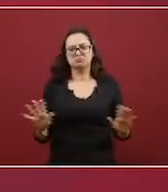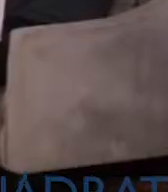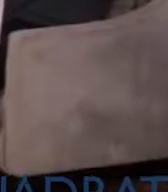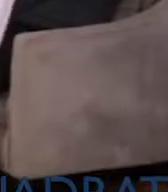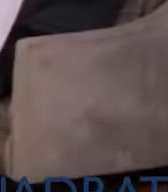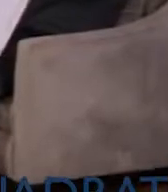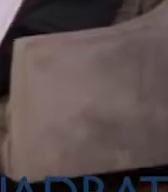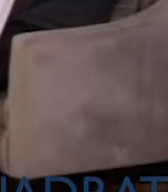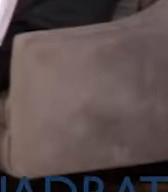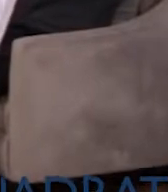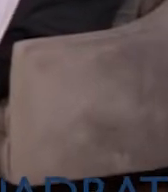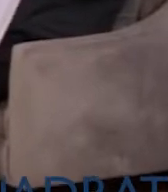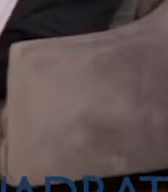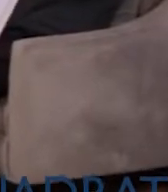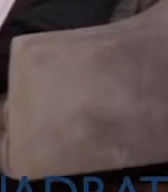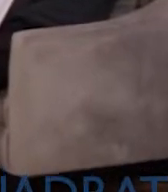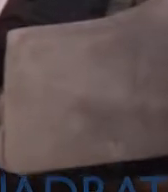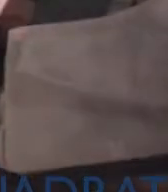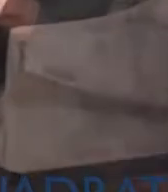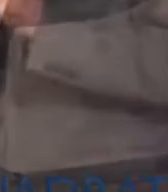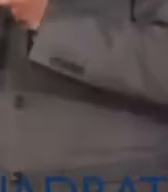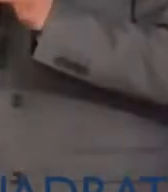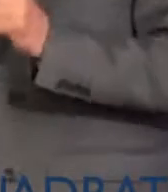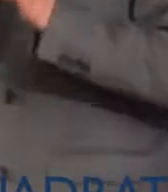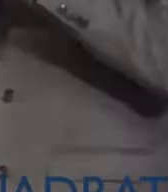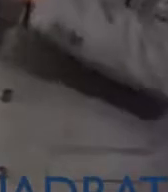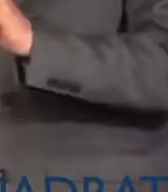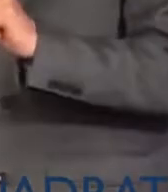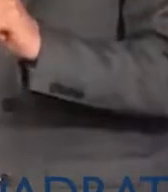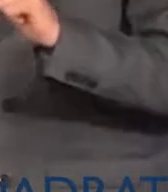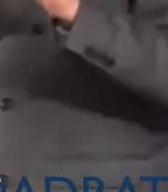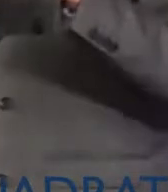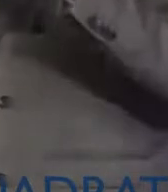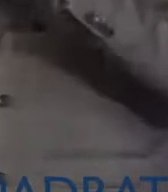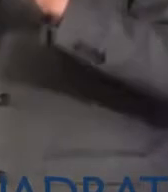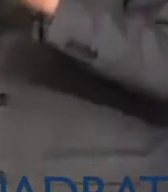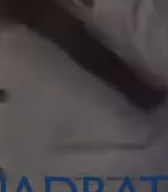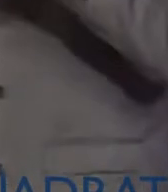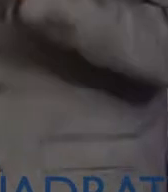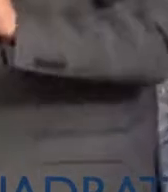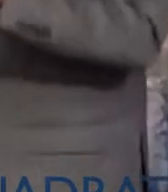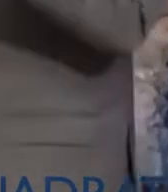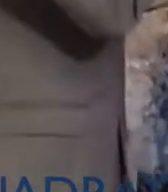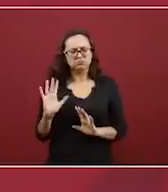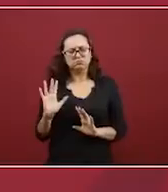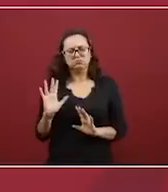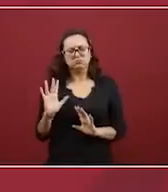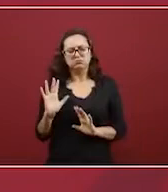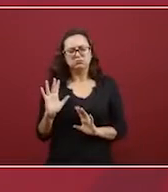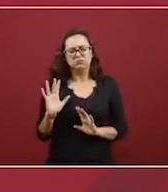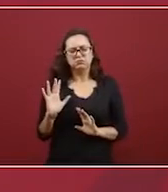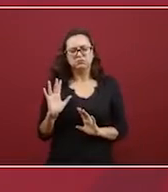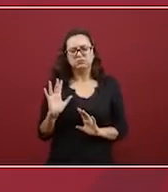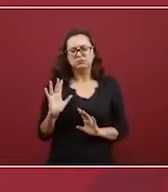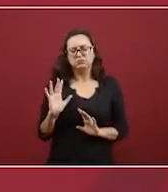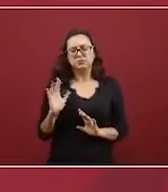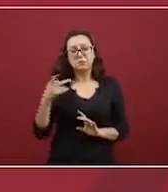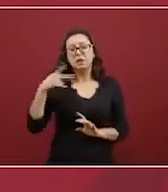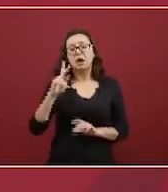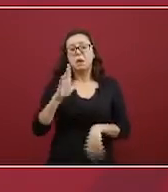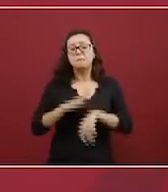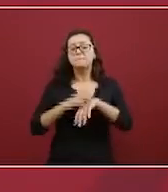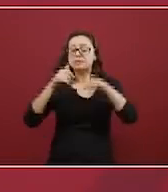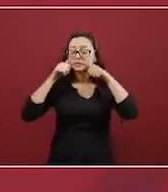por ende les agradeció su disposición de diálogo pues ese es el camino para resolver los problemas reiteró su compromiso de